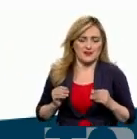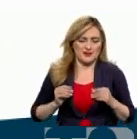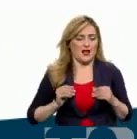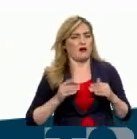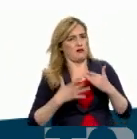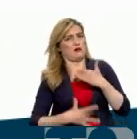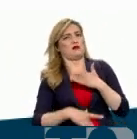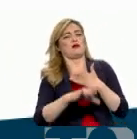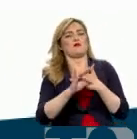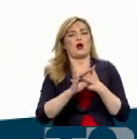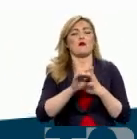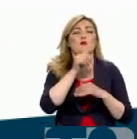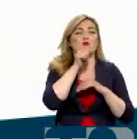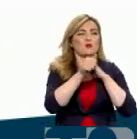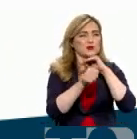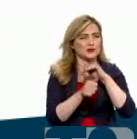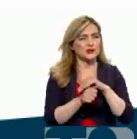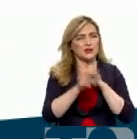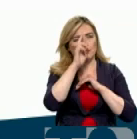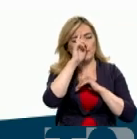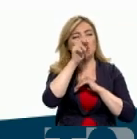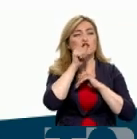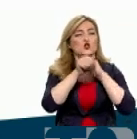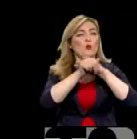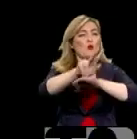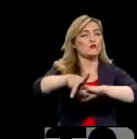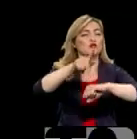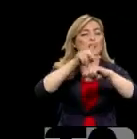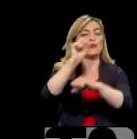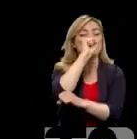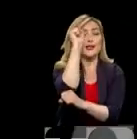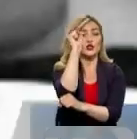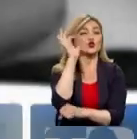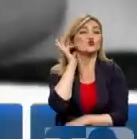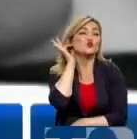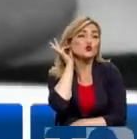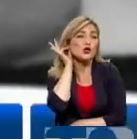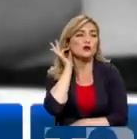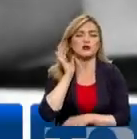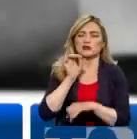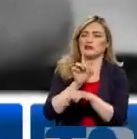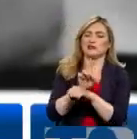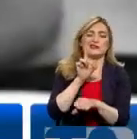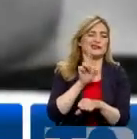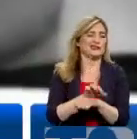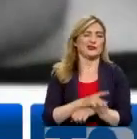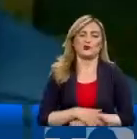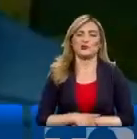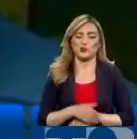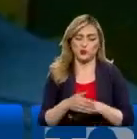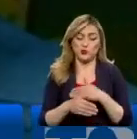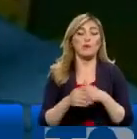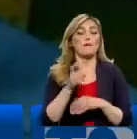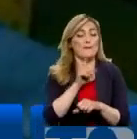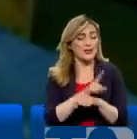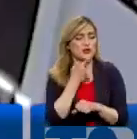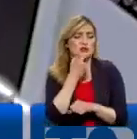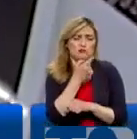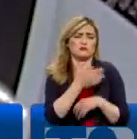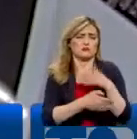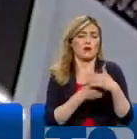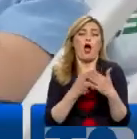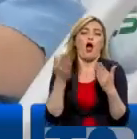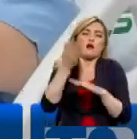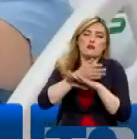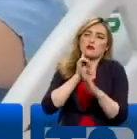el secreto profesional y los derechos de las mujeres. Los médicos califican a esto como un avance, pues antes debían